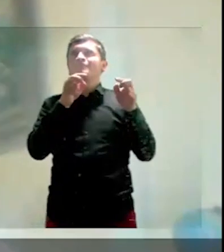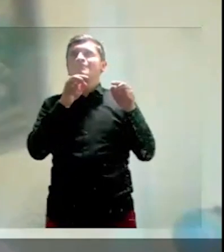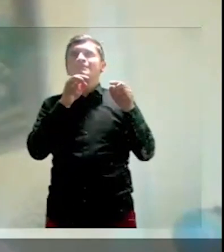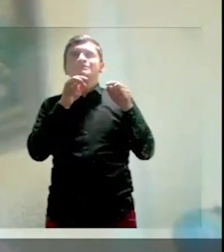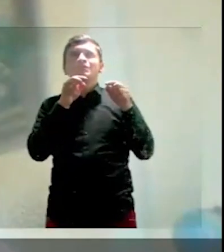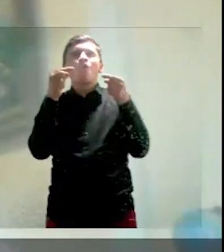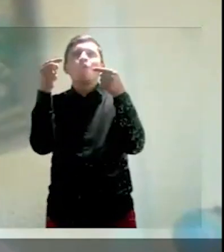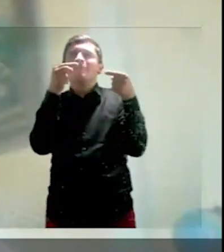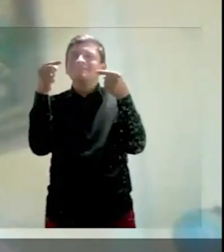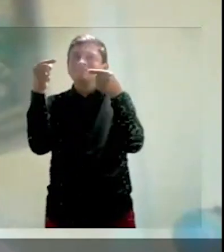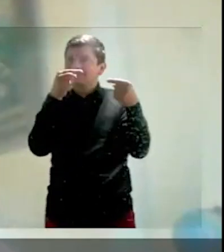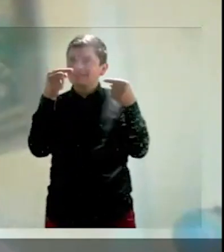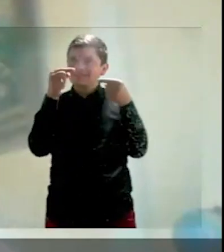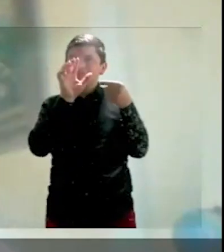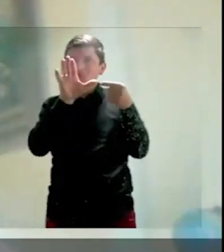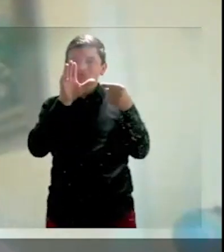esa competencia